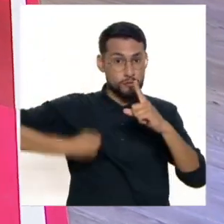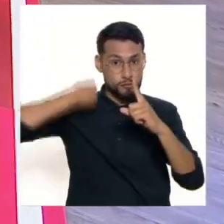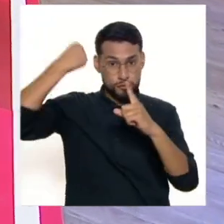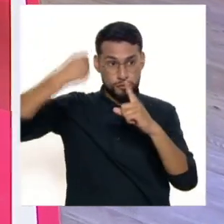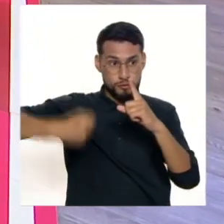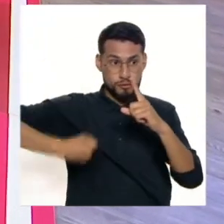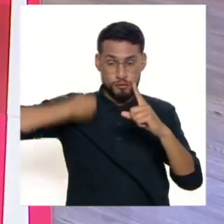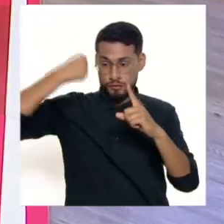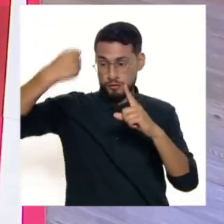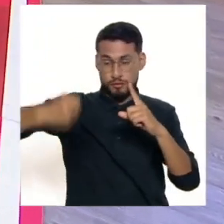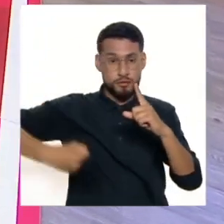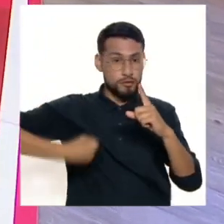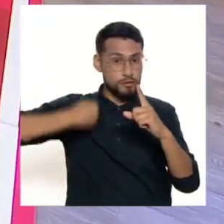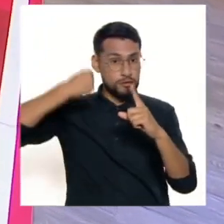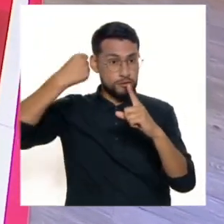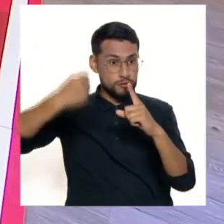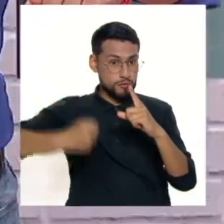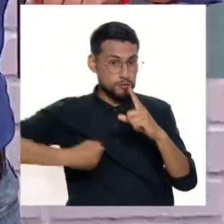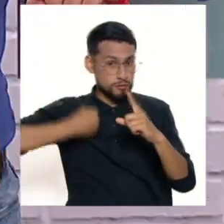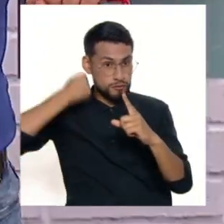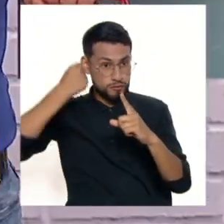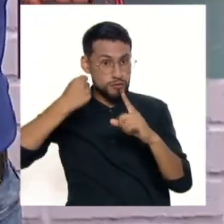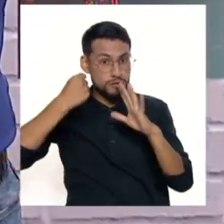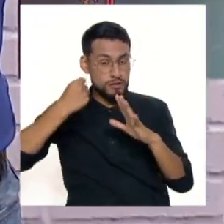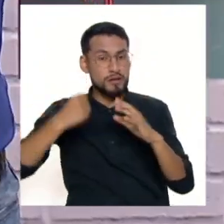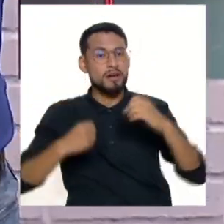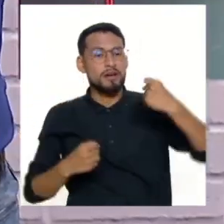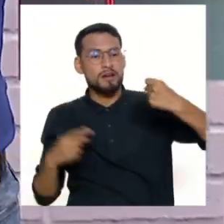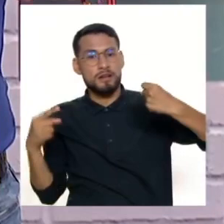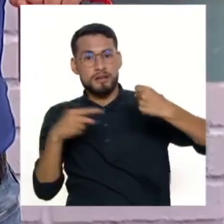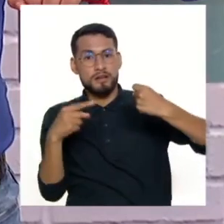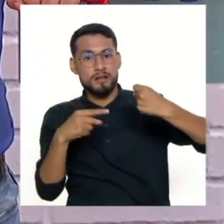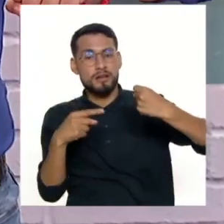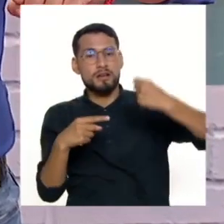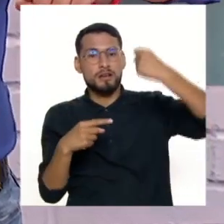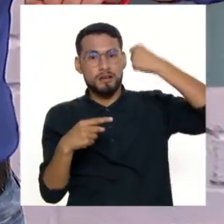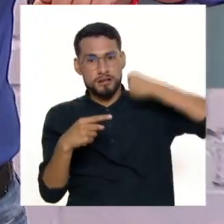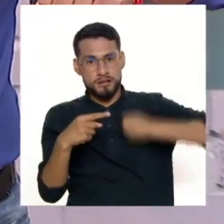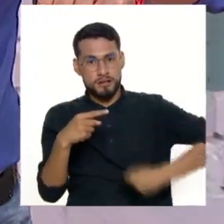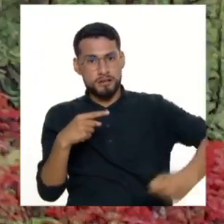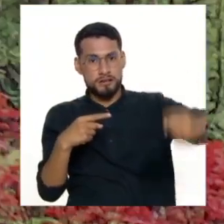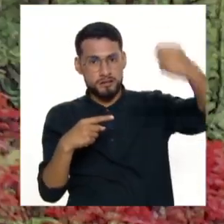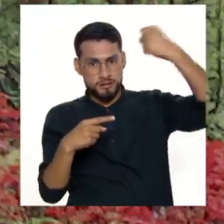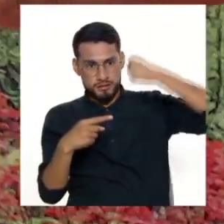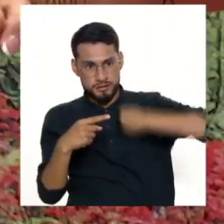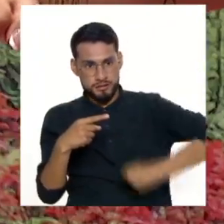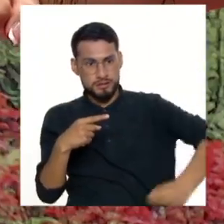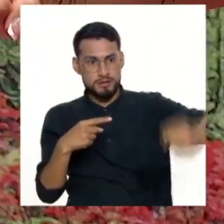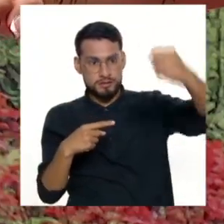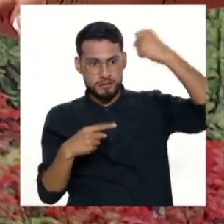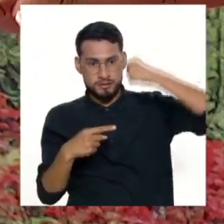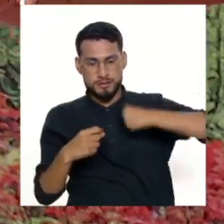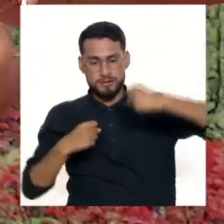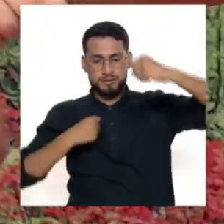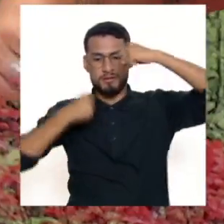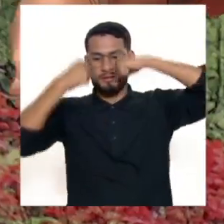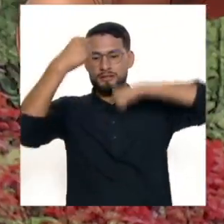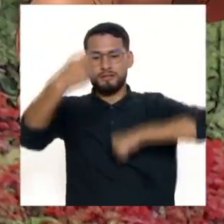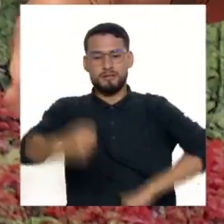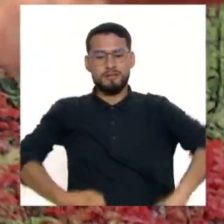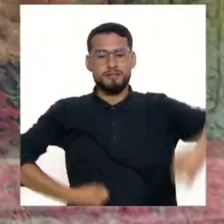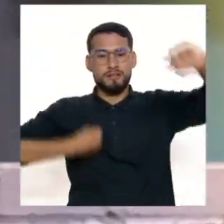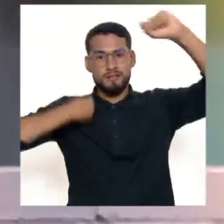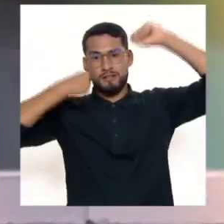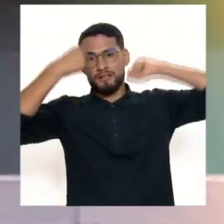Derecha hacia adelante, lento. Y ahora adherimos el movimiento de la mano izquierda hacia atrás, en forma contraria de